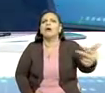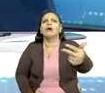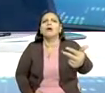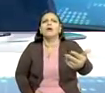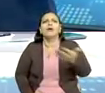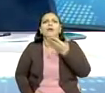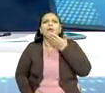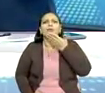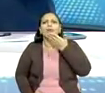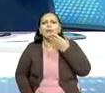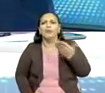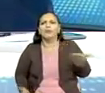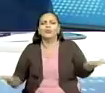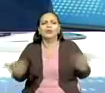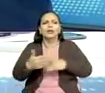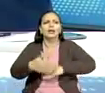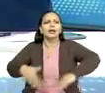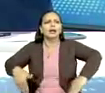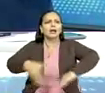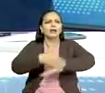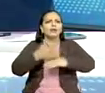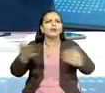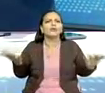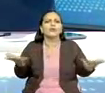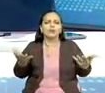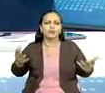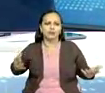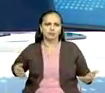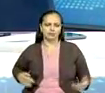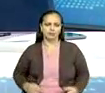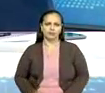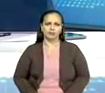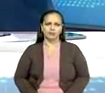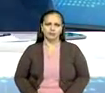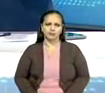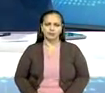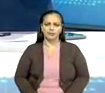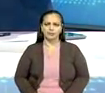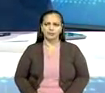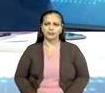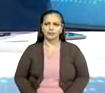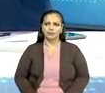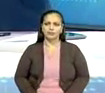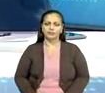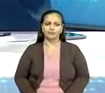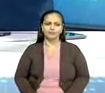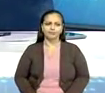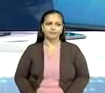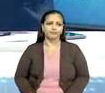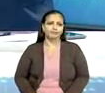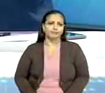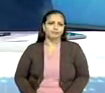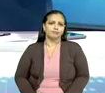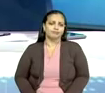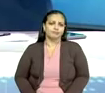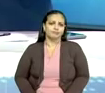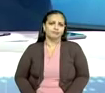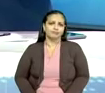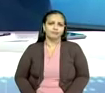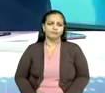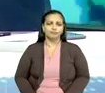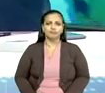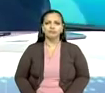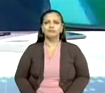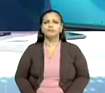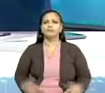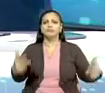qué calle van a desfogar ese flujo vehicular? ¿Por qué calle van a salir los que ya no podrán entrar en contravía?